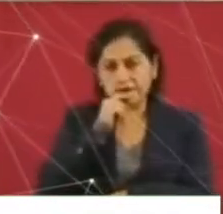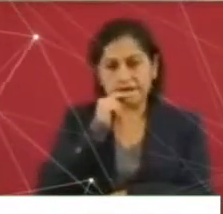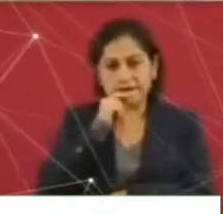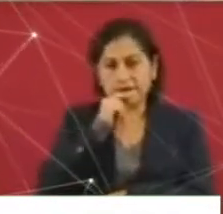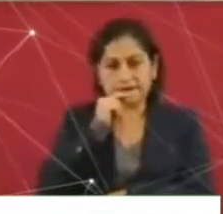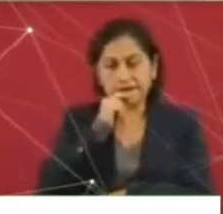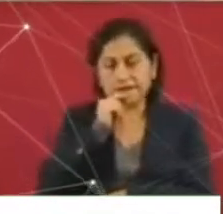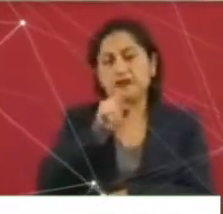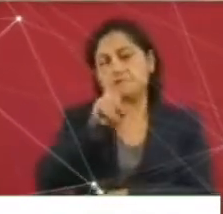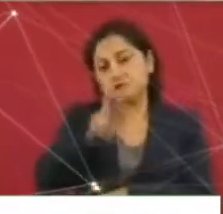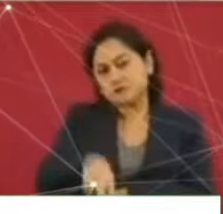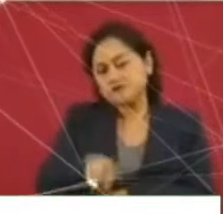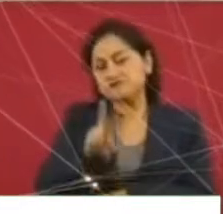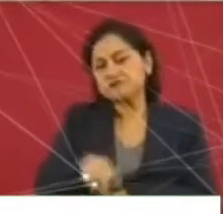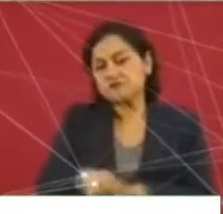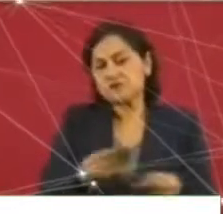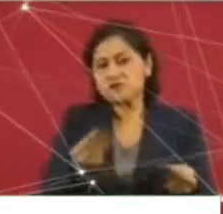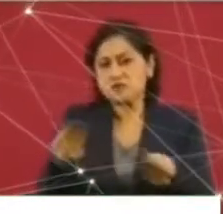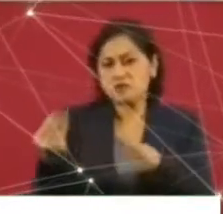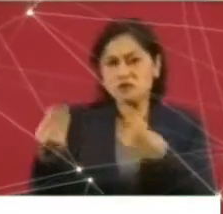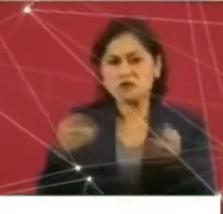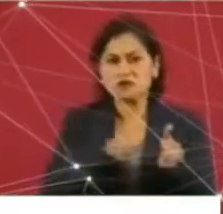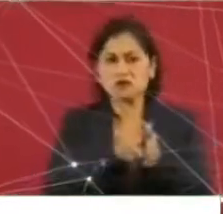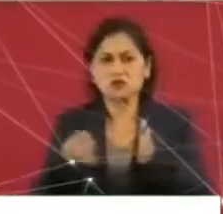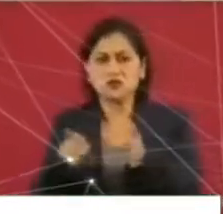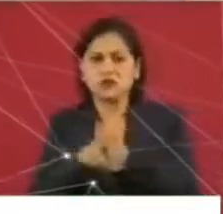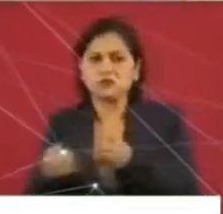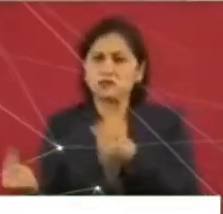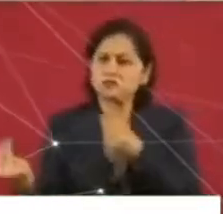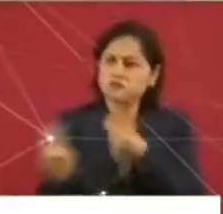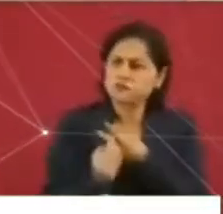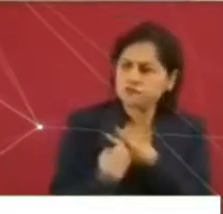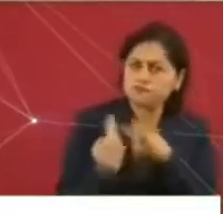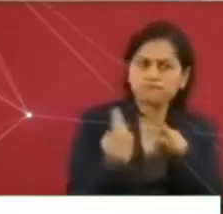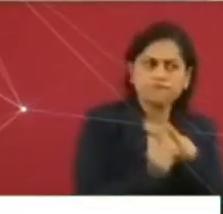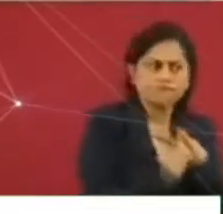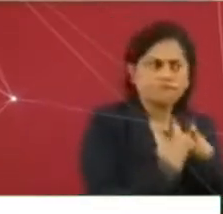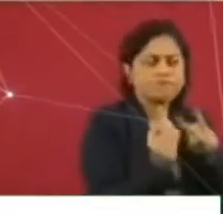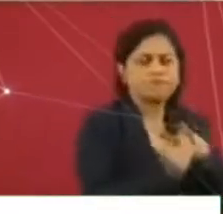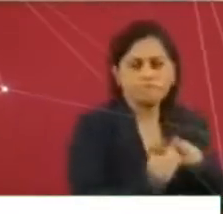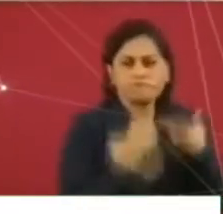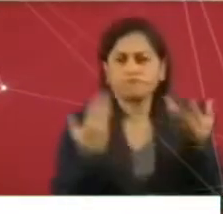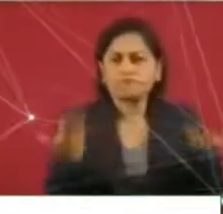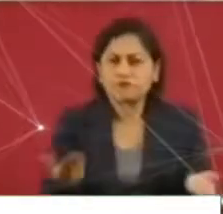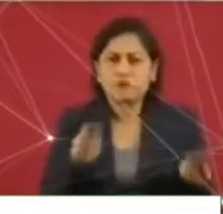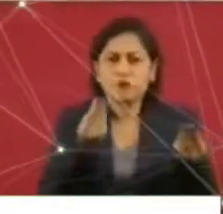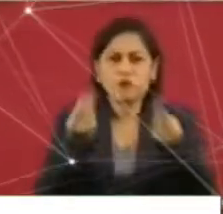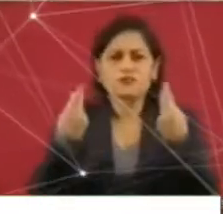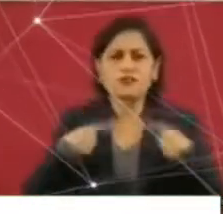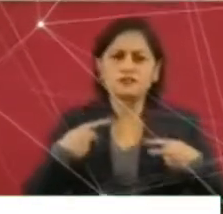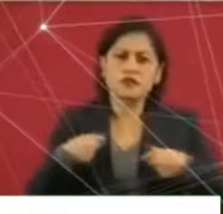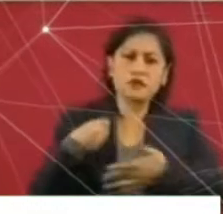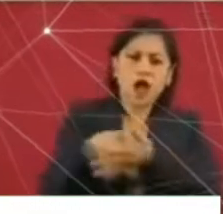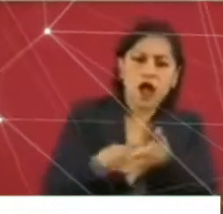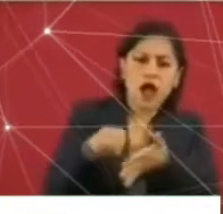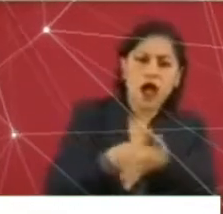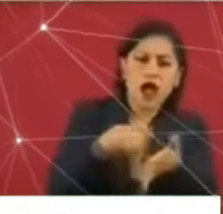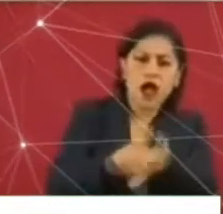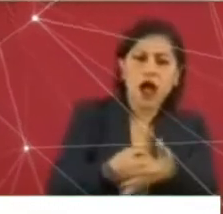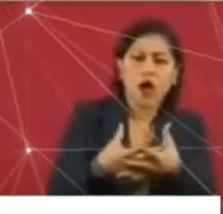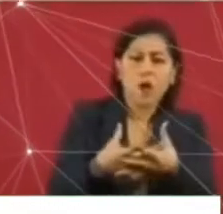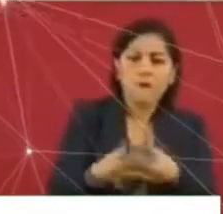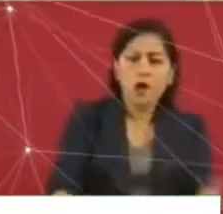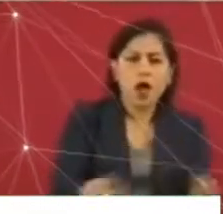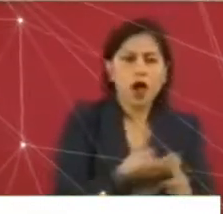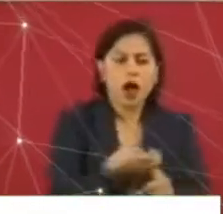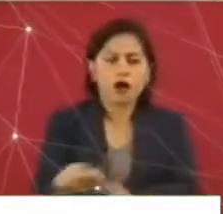Hay muchos periodistas que nos están asesinando. Hay muchos activistas que nos los están desapareciendo. Y